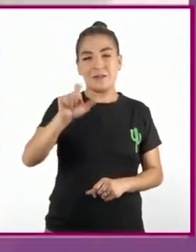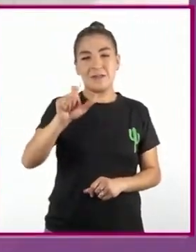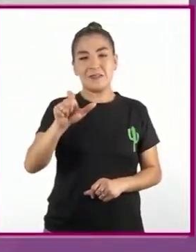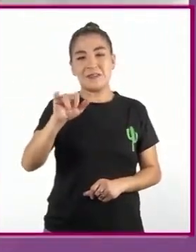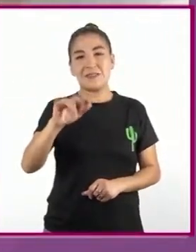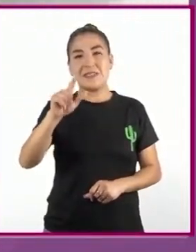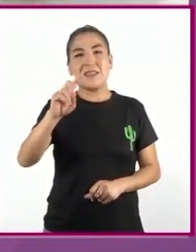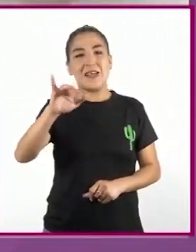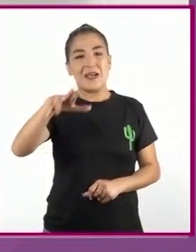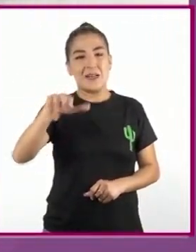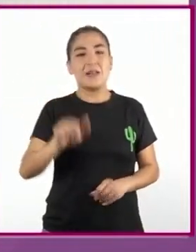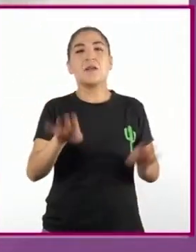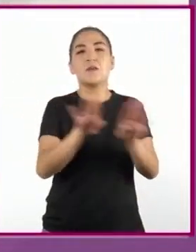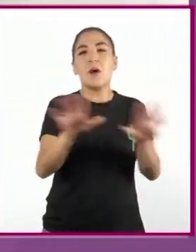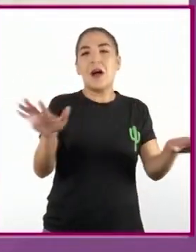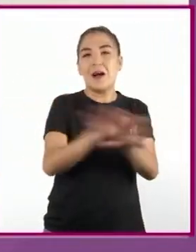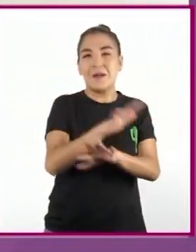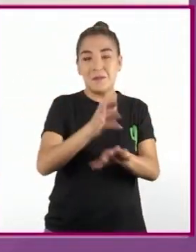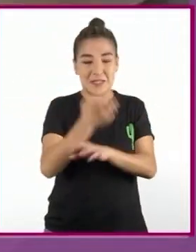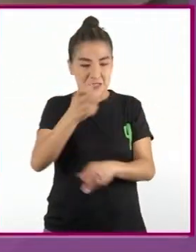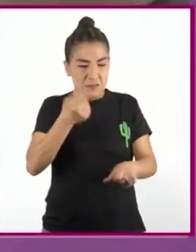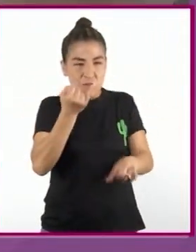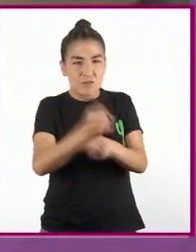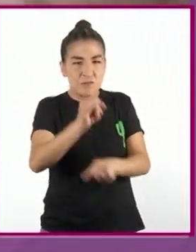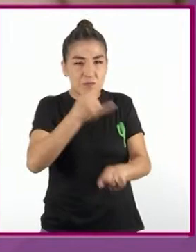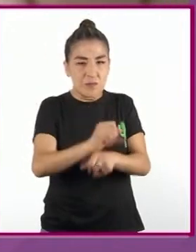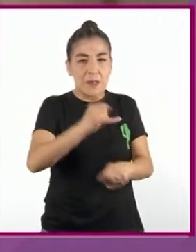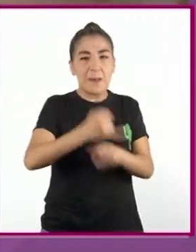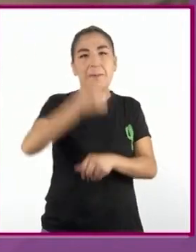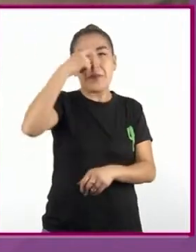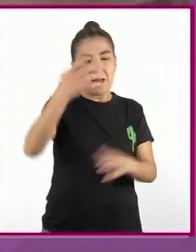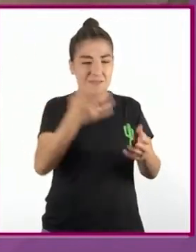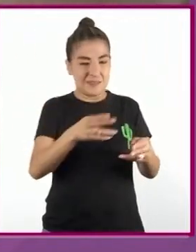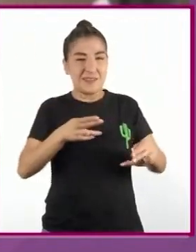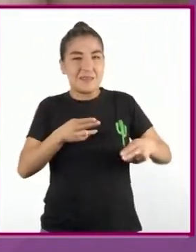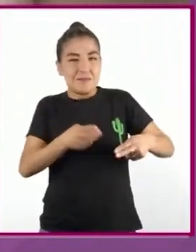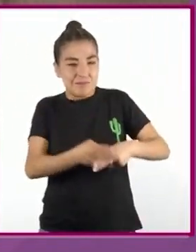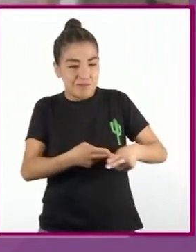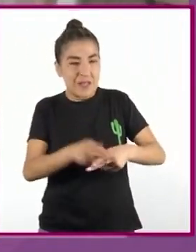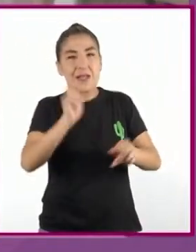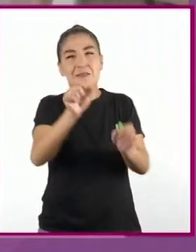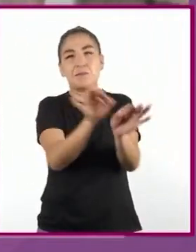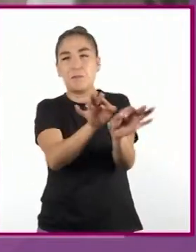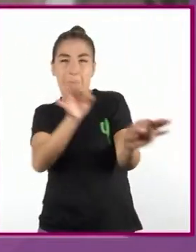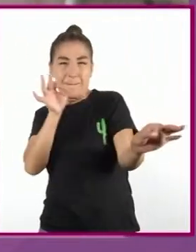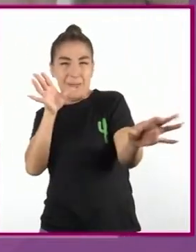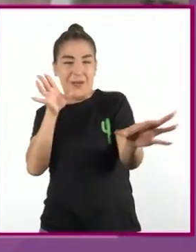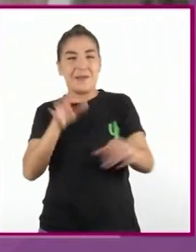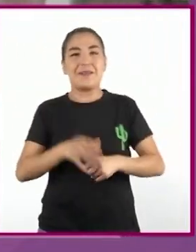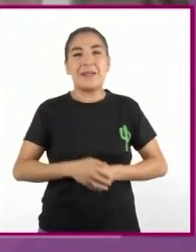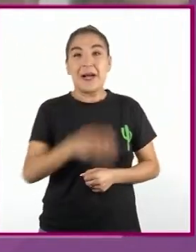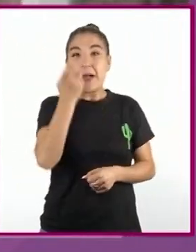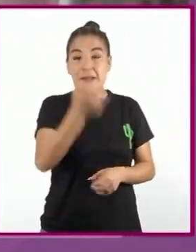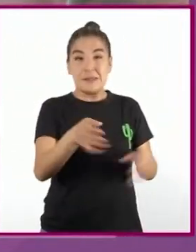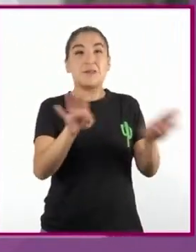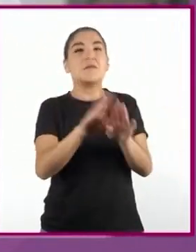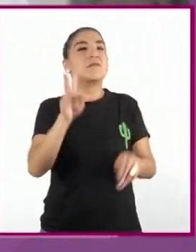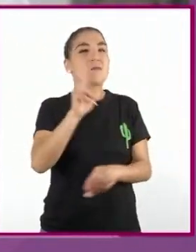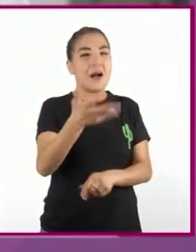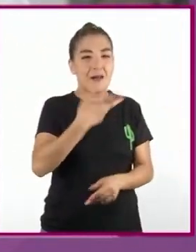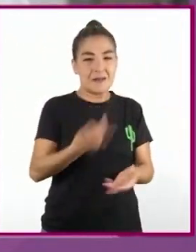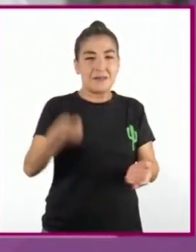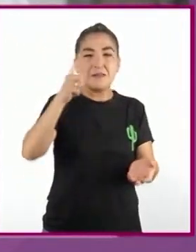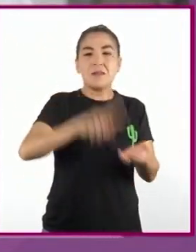cercanos, material trabajado en talleres donde se realizaban navajas y puntas de flecha. Hemos encontrado presencia de